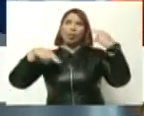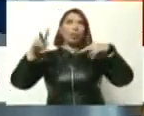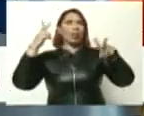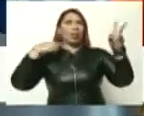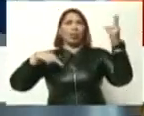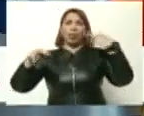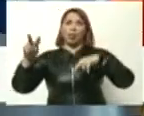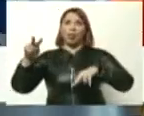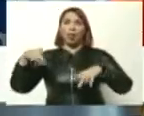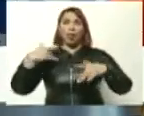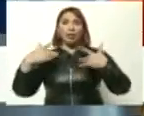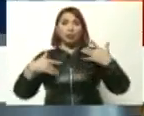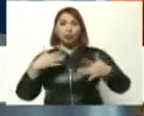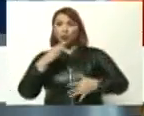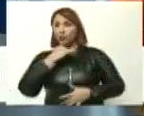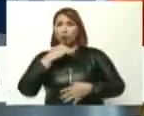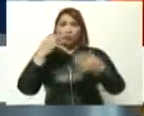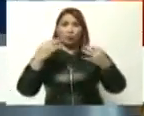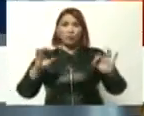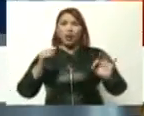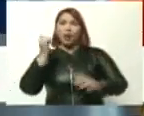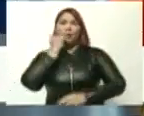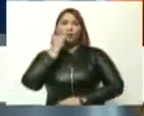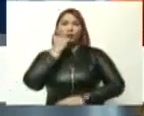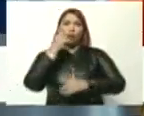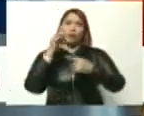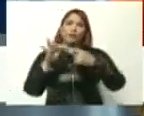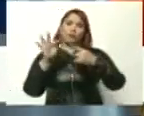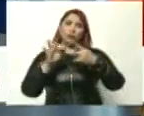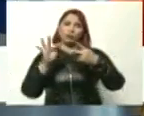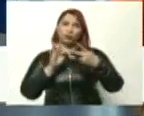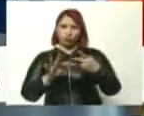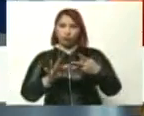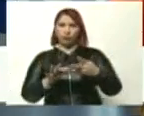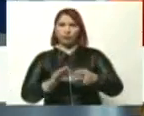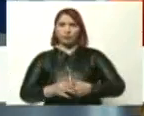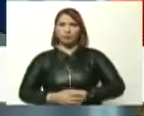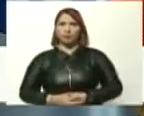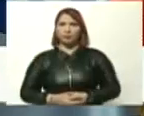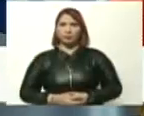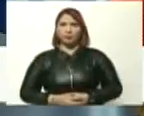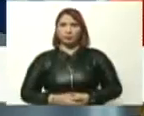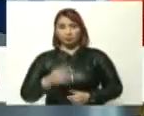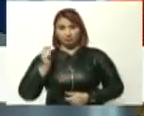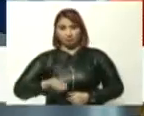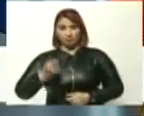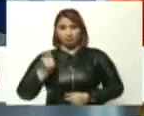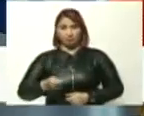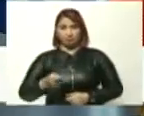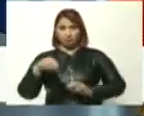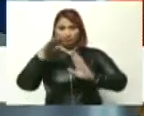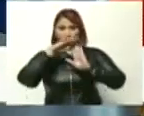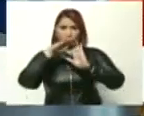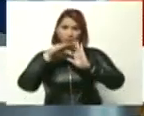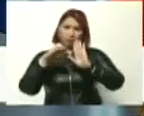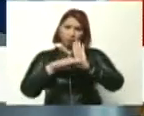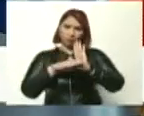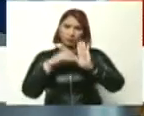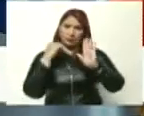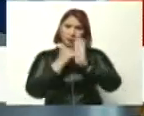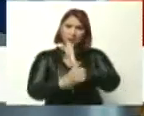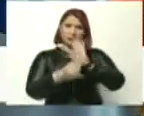acción irregular, abusando de la función de ser, en este caso, fiscal. Fundamento,